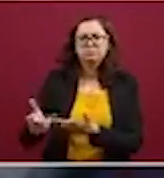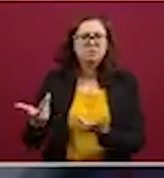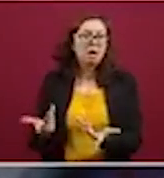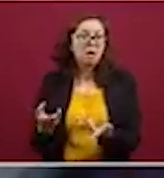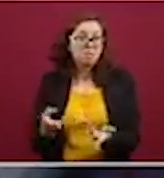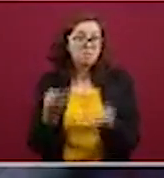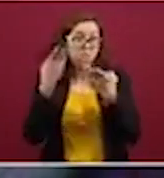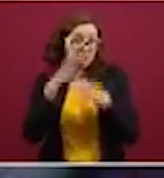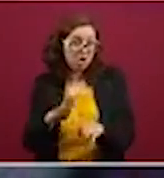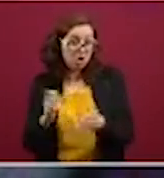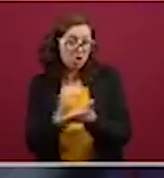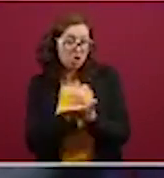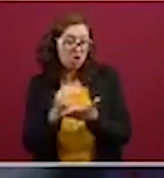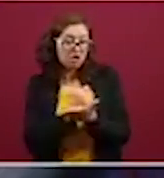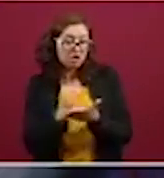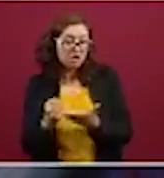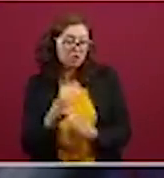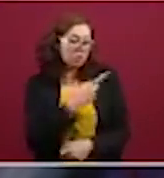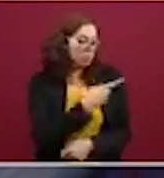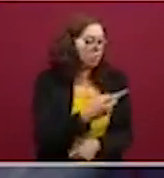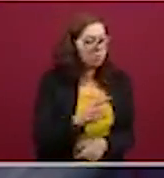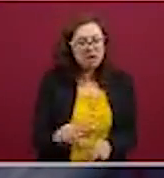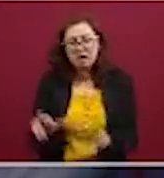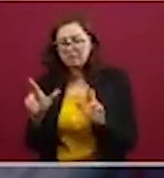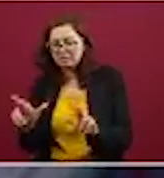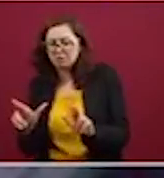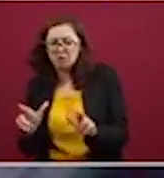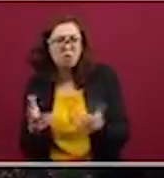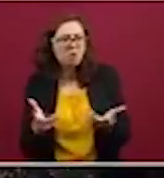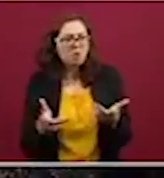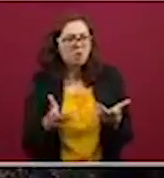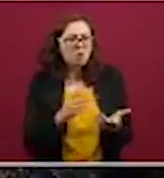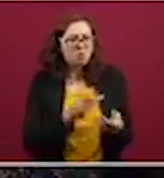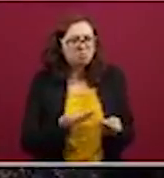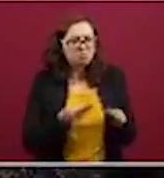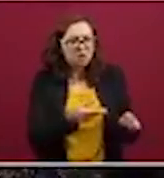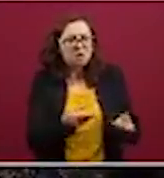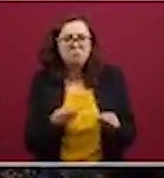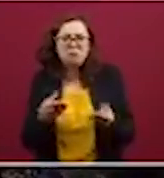no dan crédito ni a pobres ni a ricos sin obtener nada a cambio